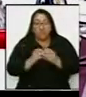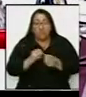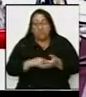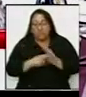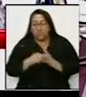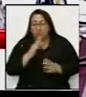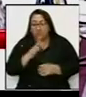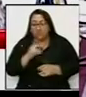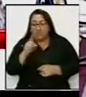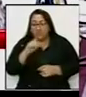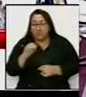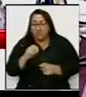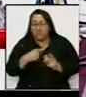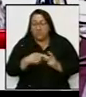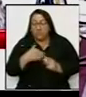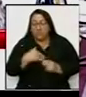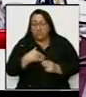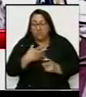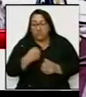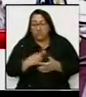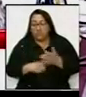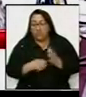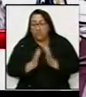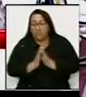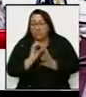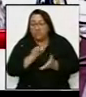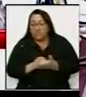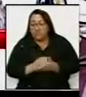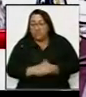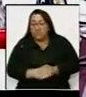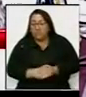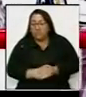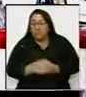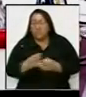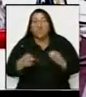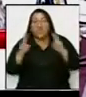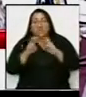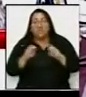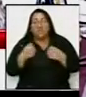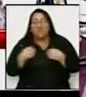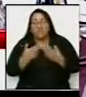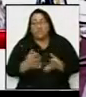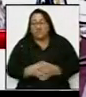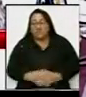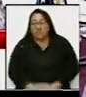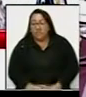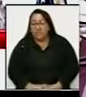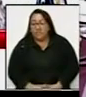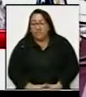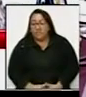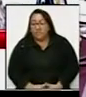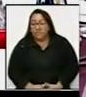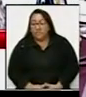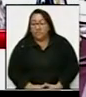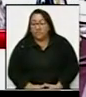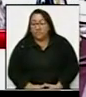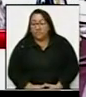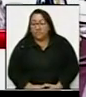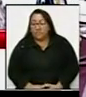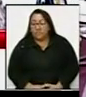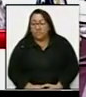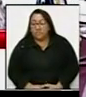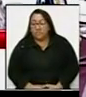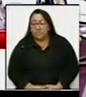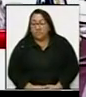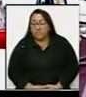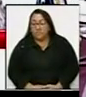determine ese porcentaje, sin embargo, yo quisiera que ponga qué evaluaciones van a tener, ¿no es cierto? Y que el porcentaje eso lo pueda desarrollar. Yo